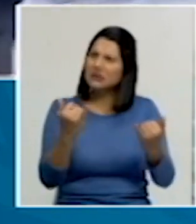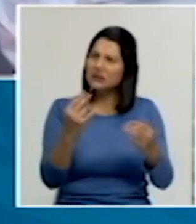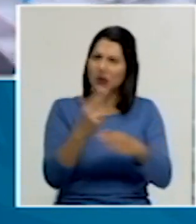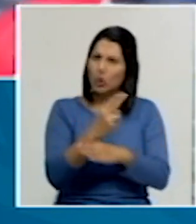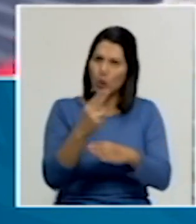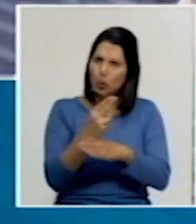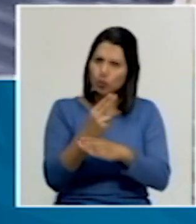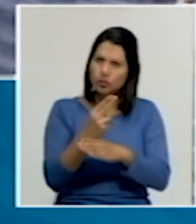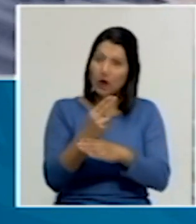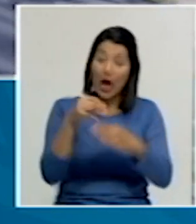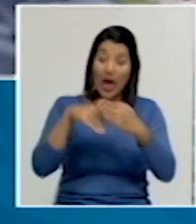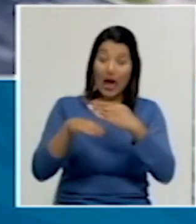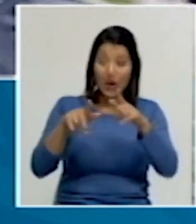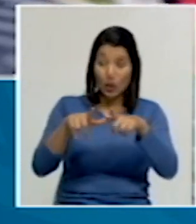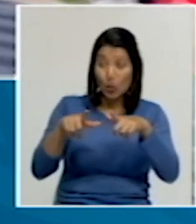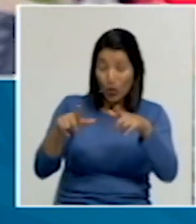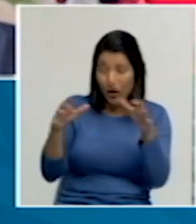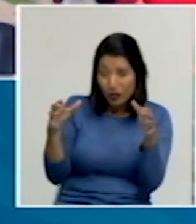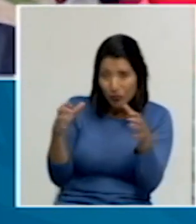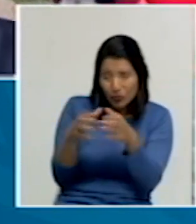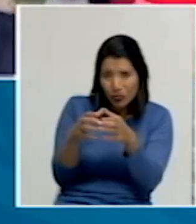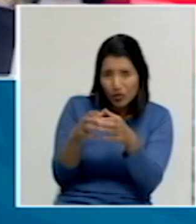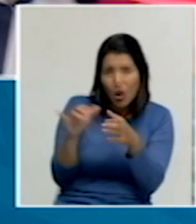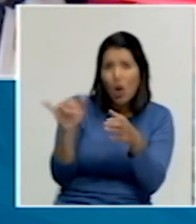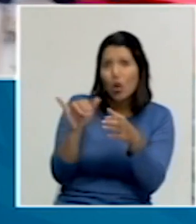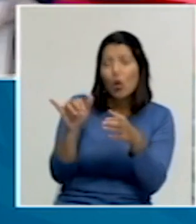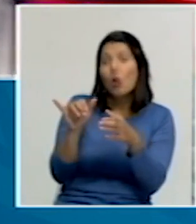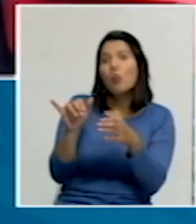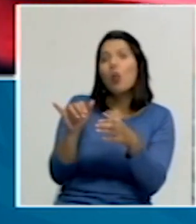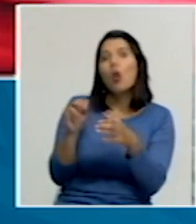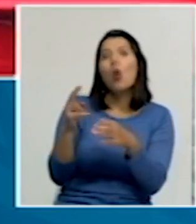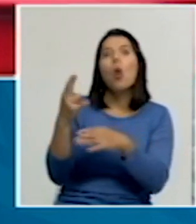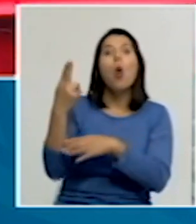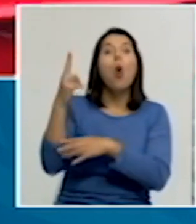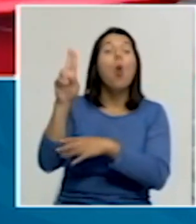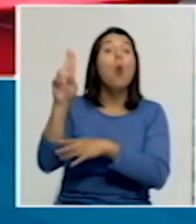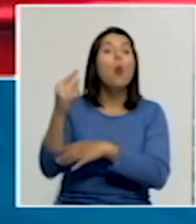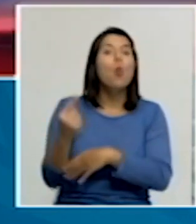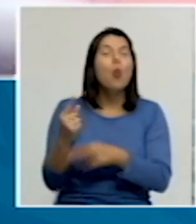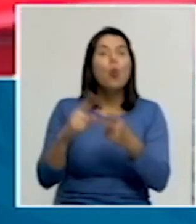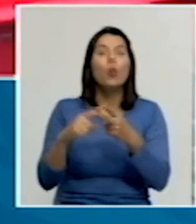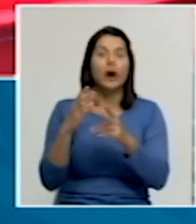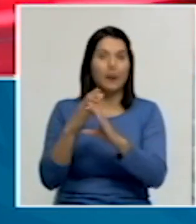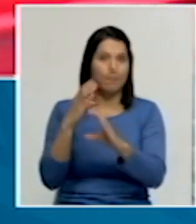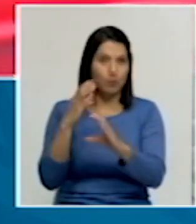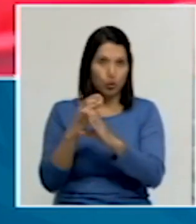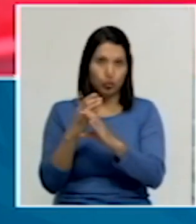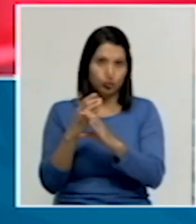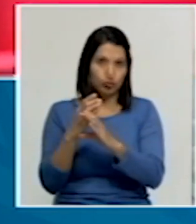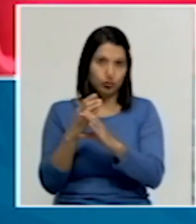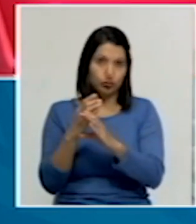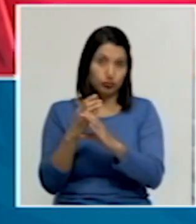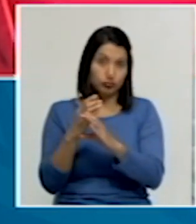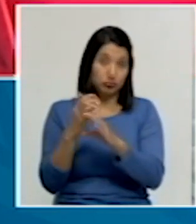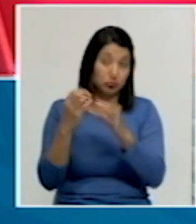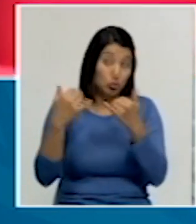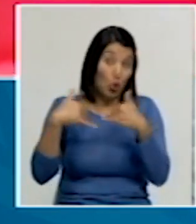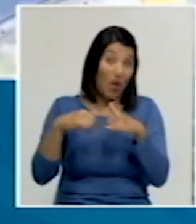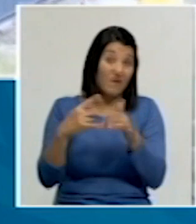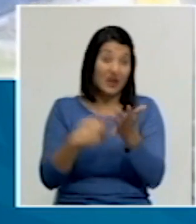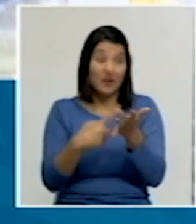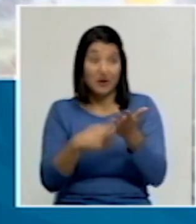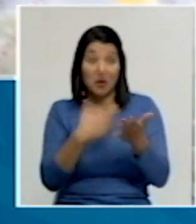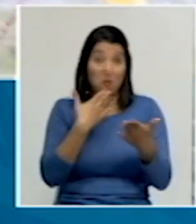algunos espacios muy pequeños, como un viaje en el Uber o en autobús, se da todo ese debate. ¿Cuál es